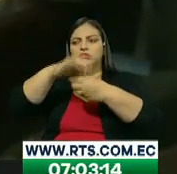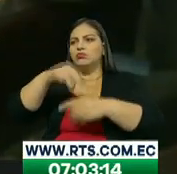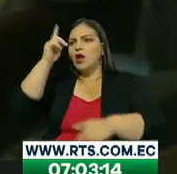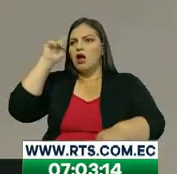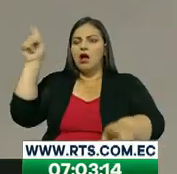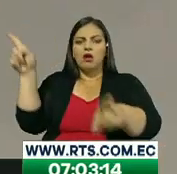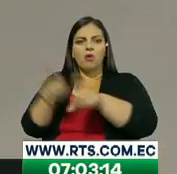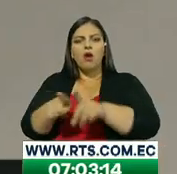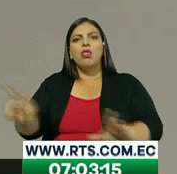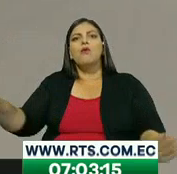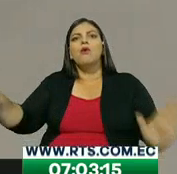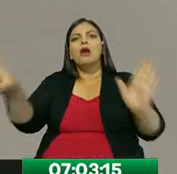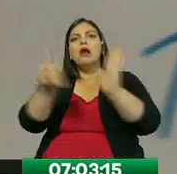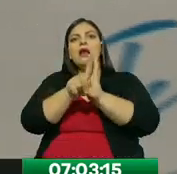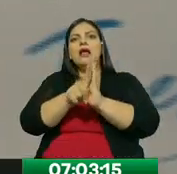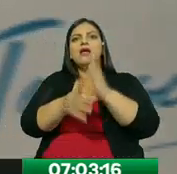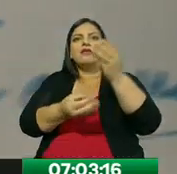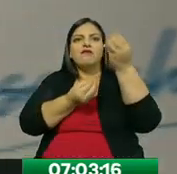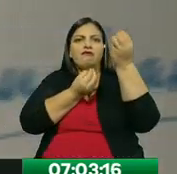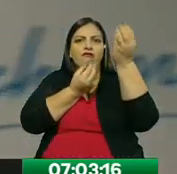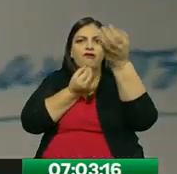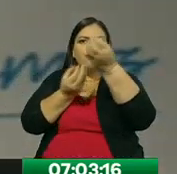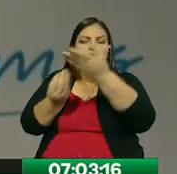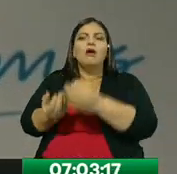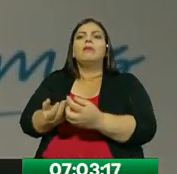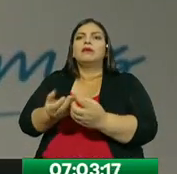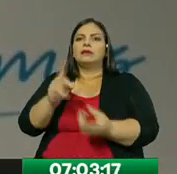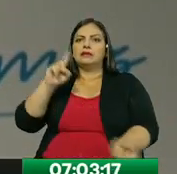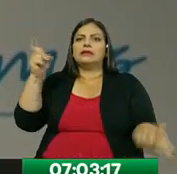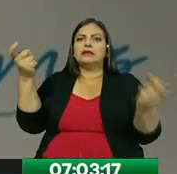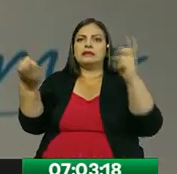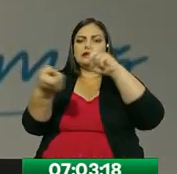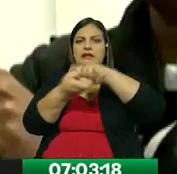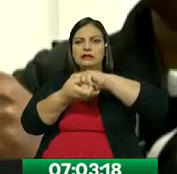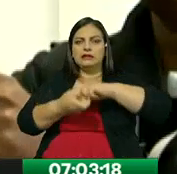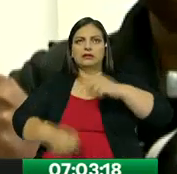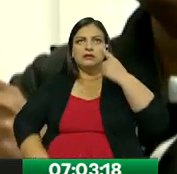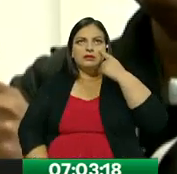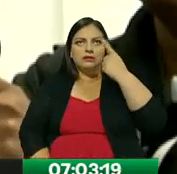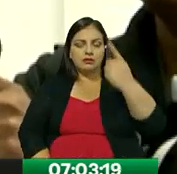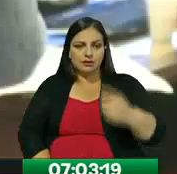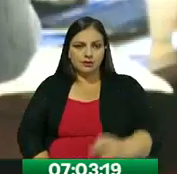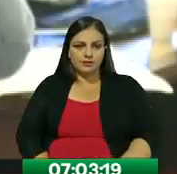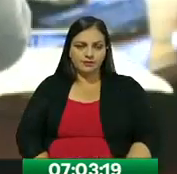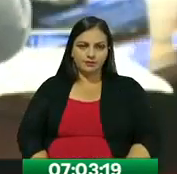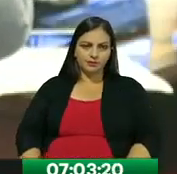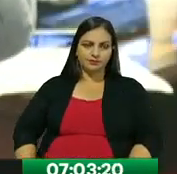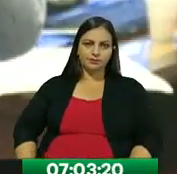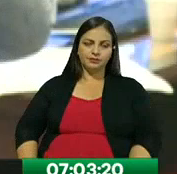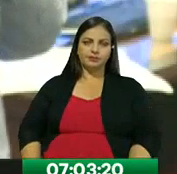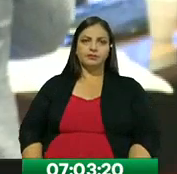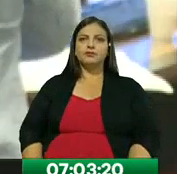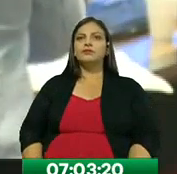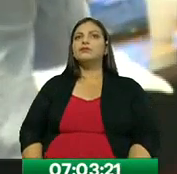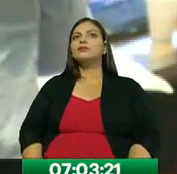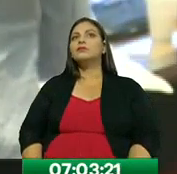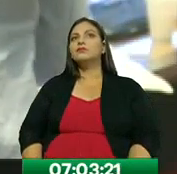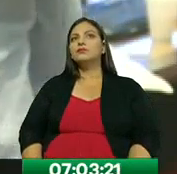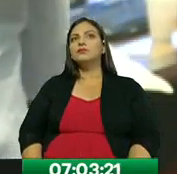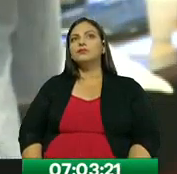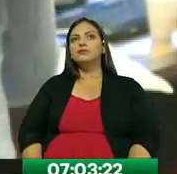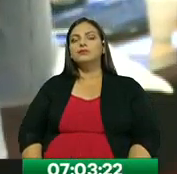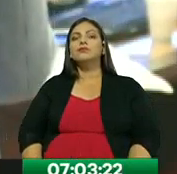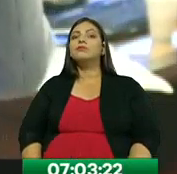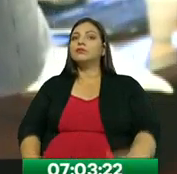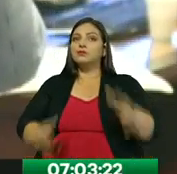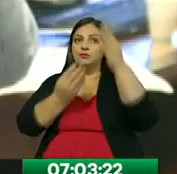consta la eliminación de la Supercom y se conservó el punto referente a las frecuencias como refería el texto original. Se garantiza la distribución equitativa de frecuencia